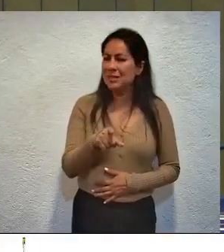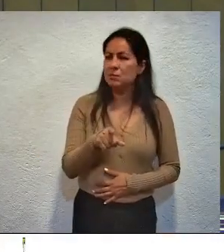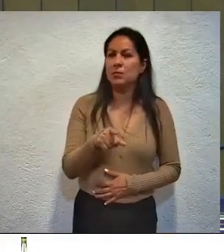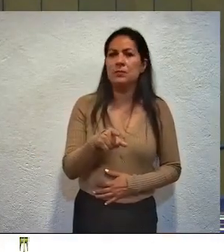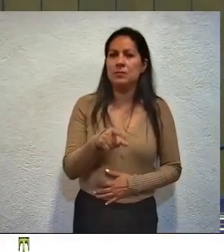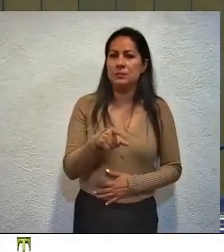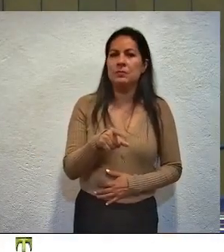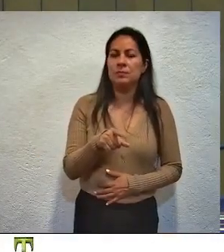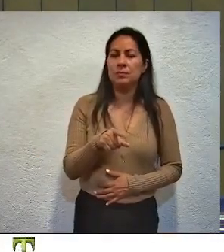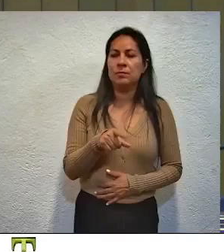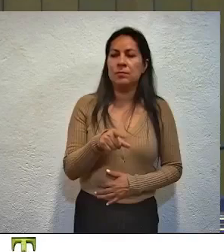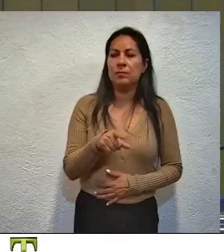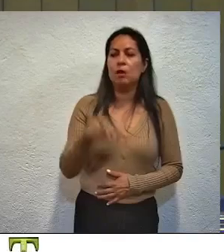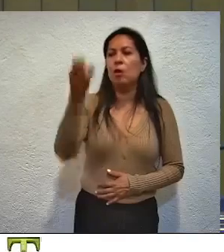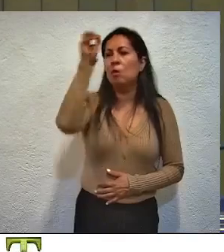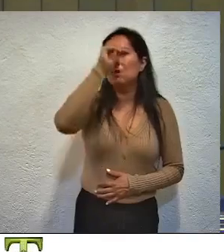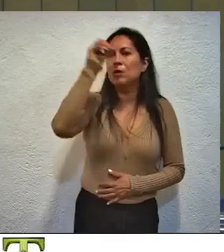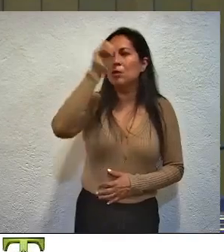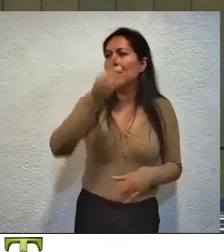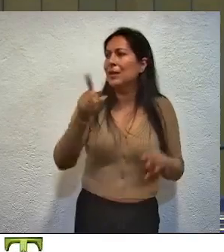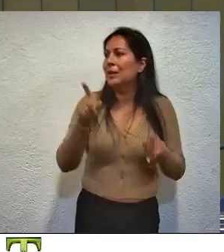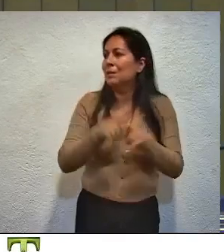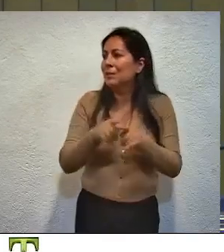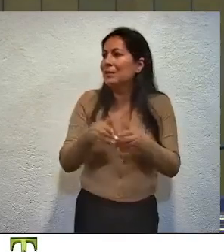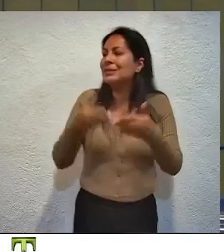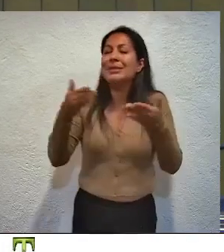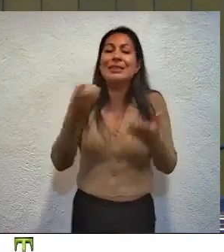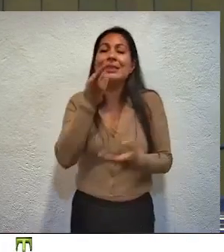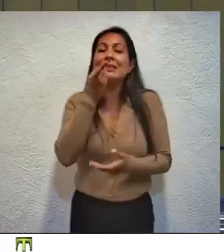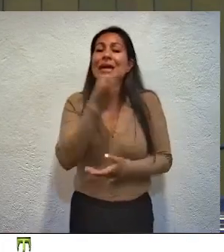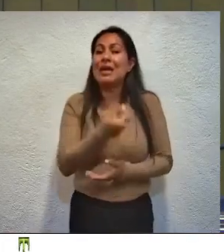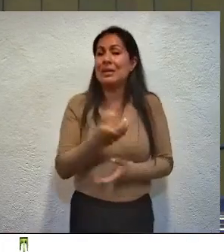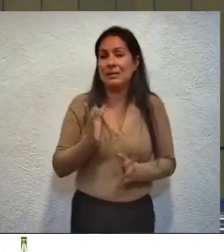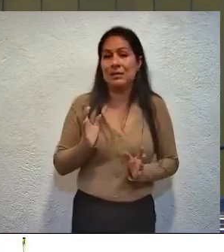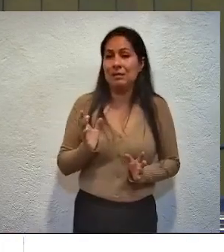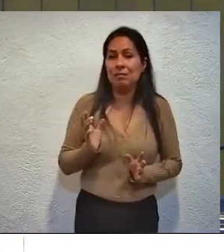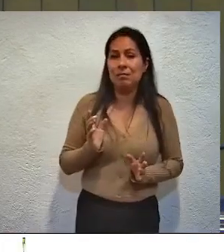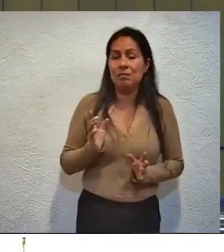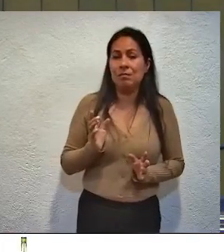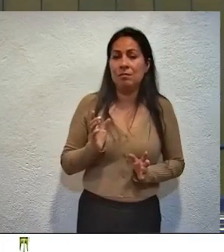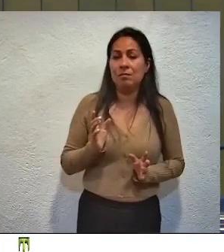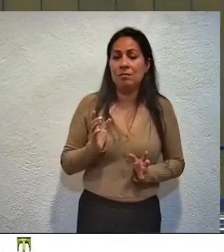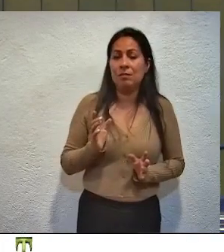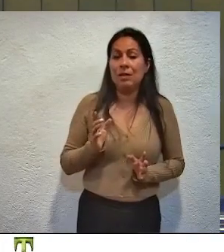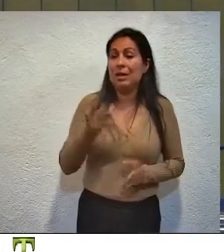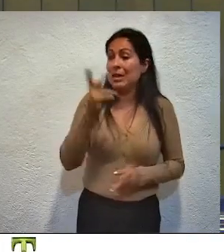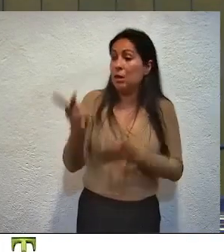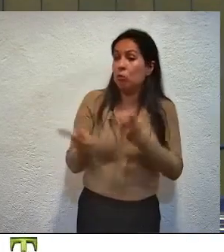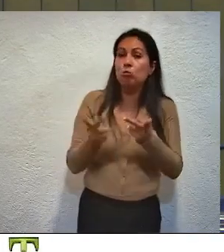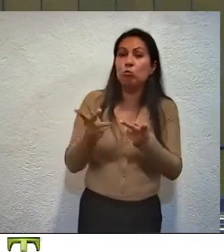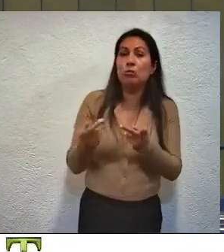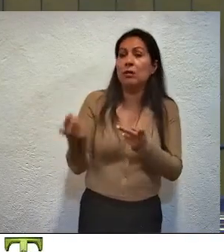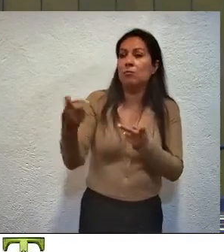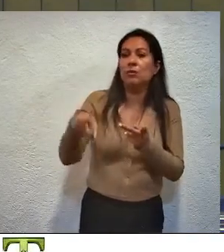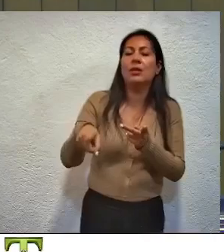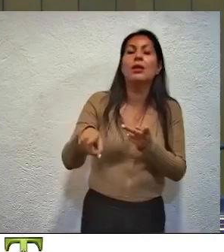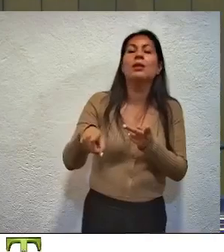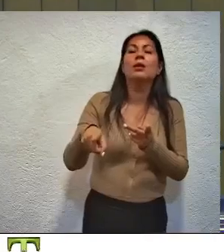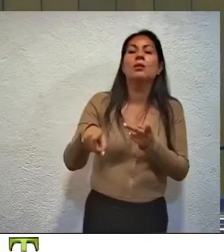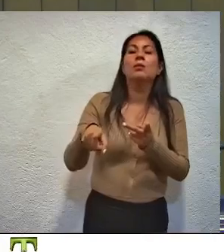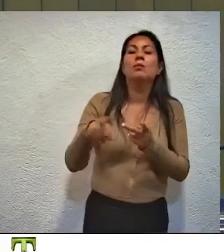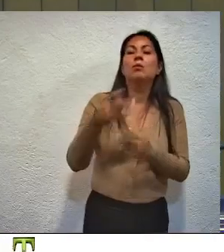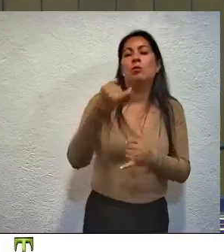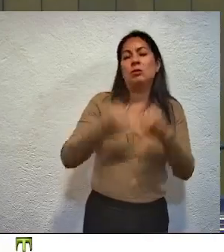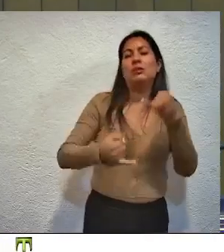sea, es una opinión que en este momento están dando en la consulta que fue ordenada por